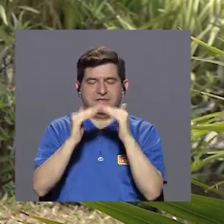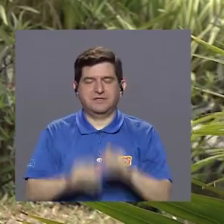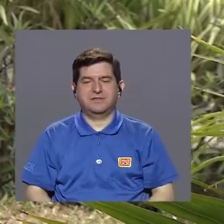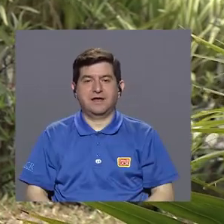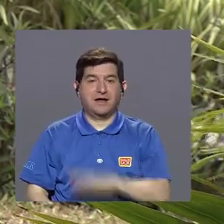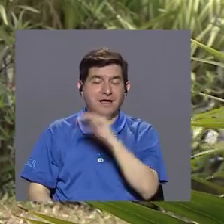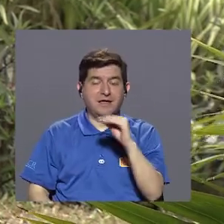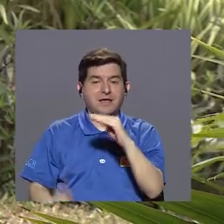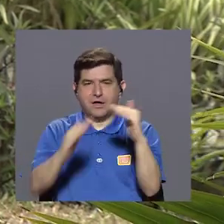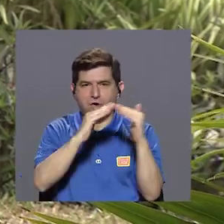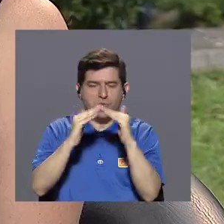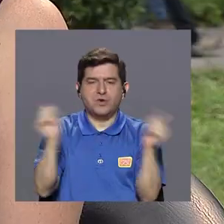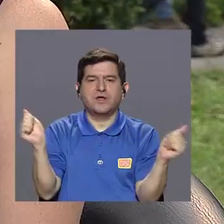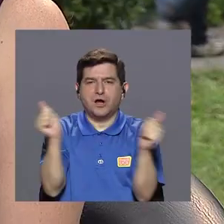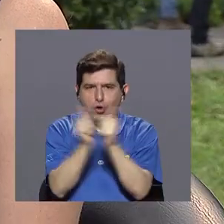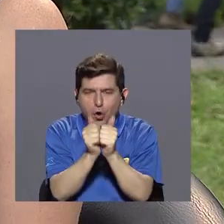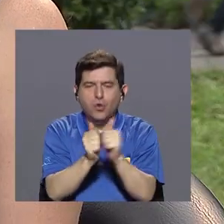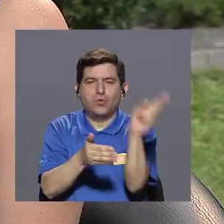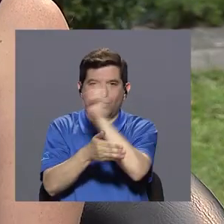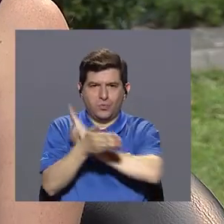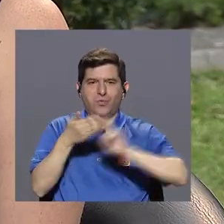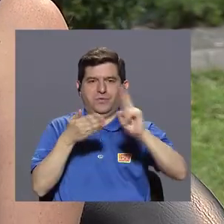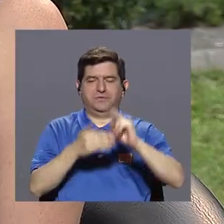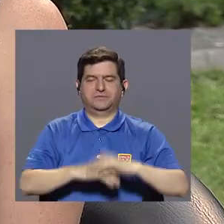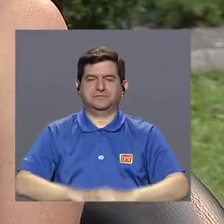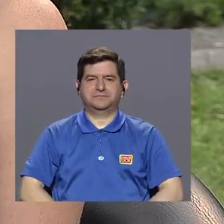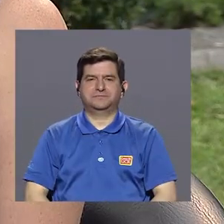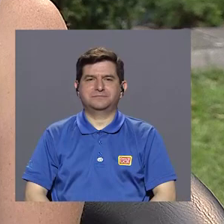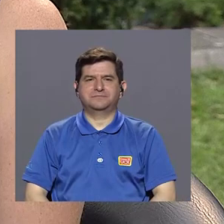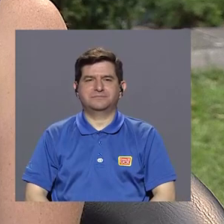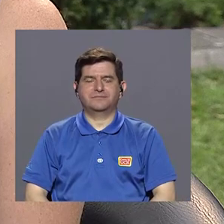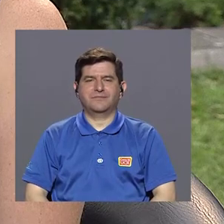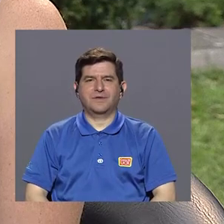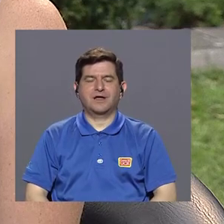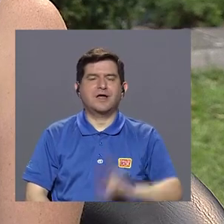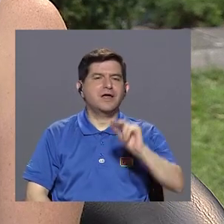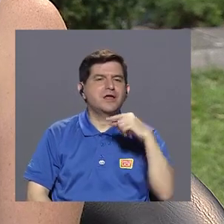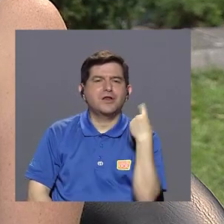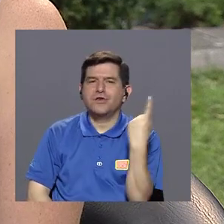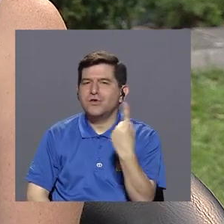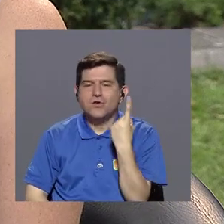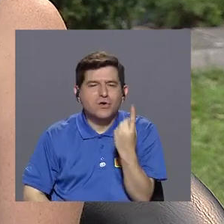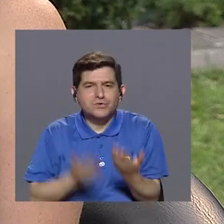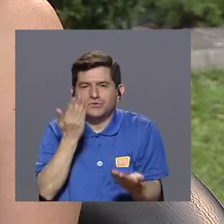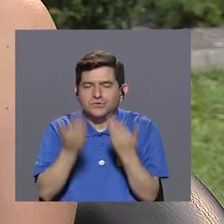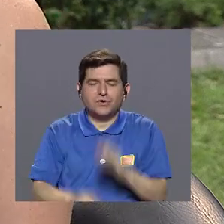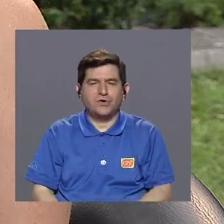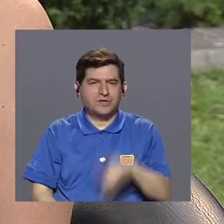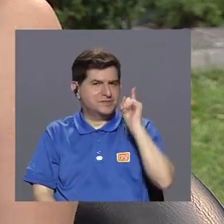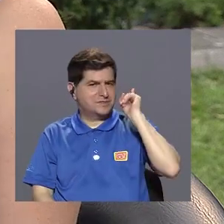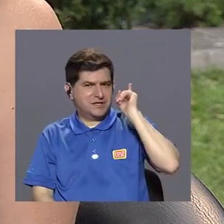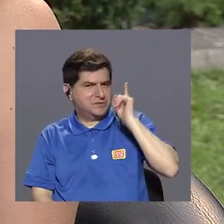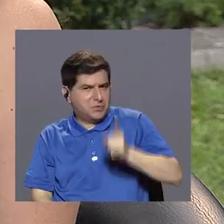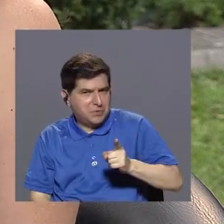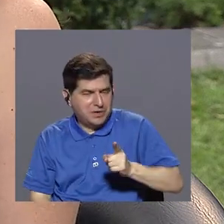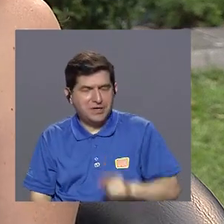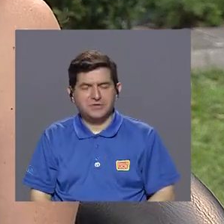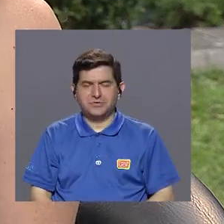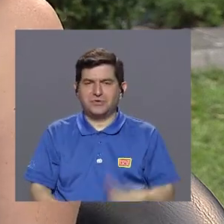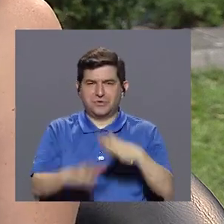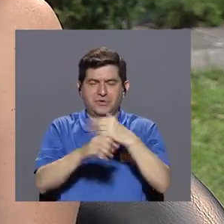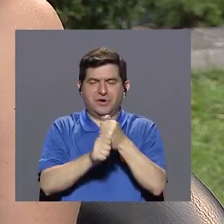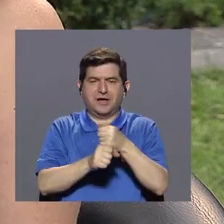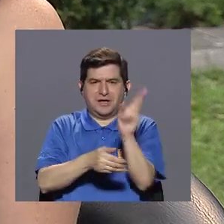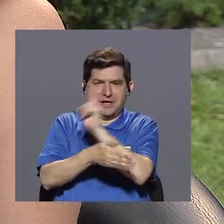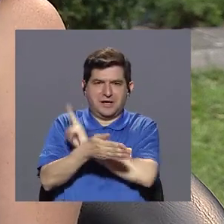y las comunidades con la universidad. Uh-huh. Y es más allá de algo obligatorio que hace